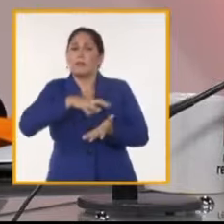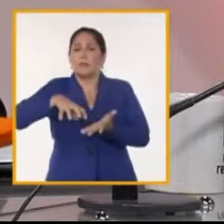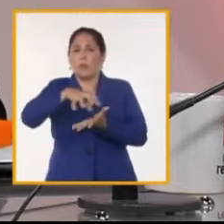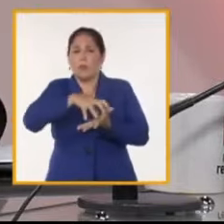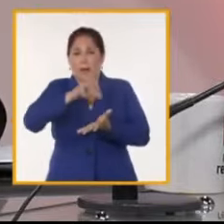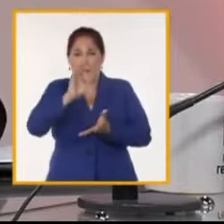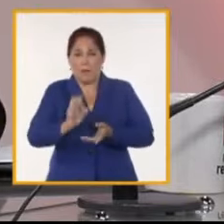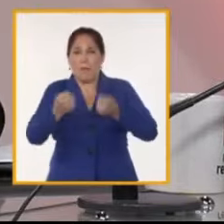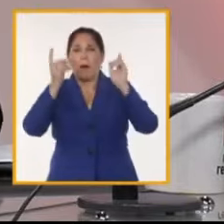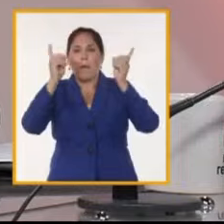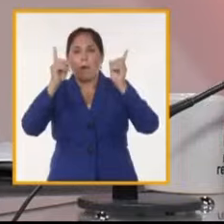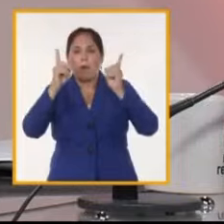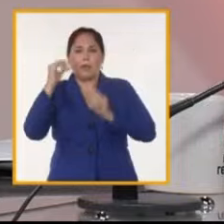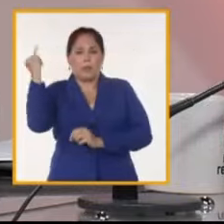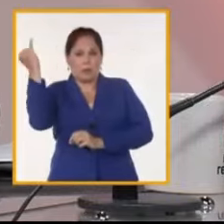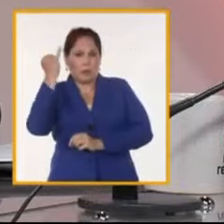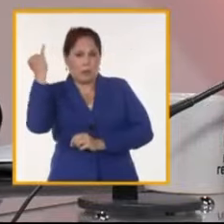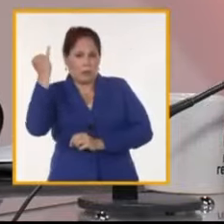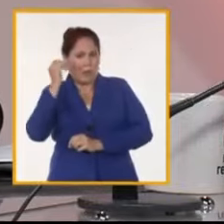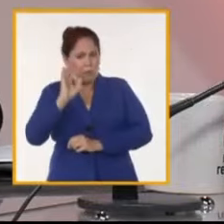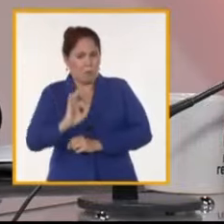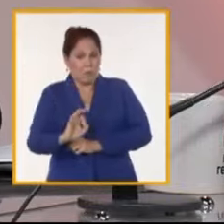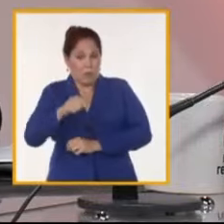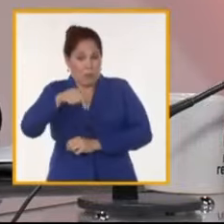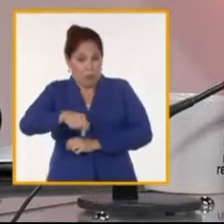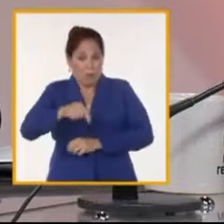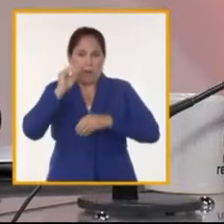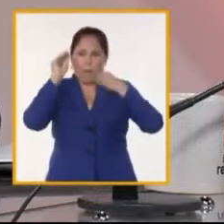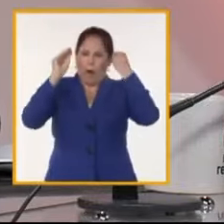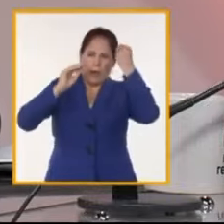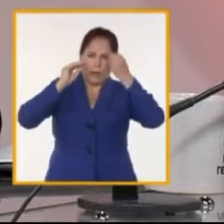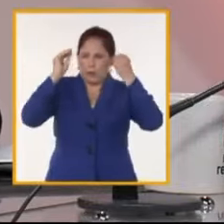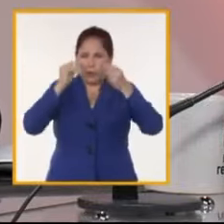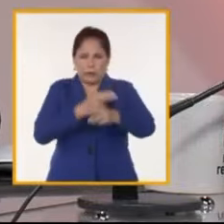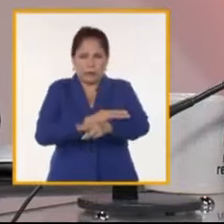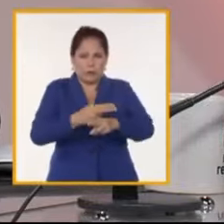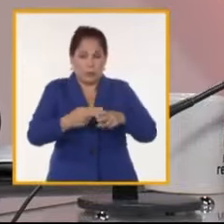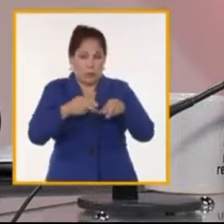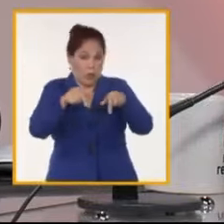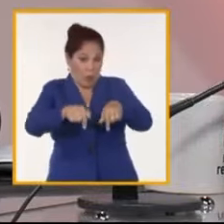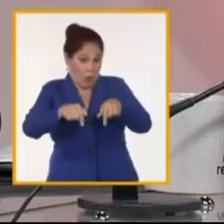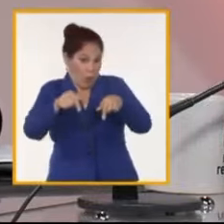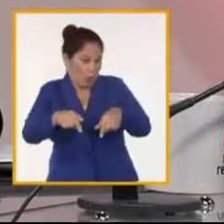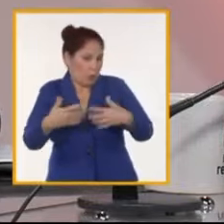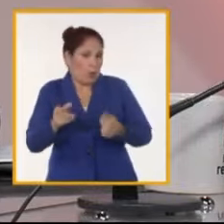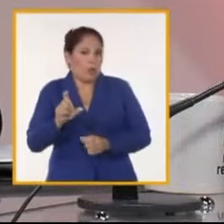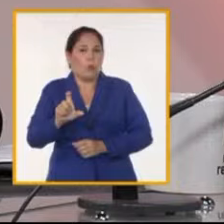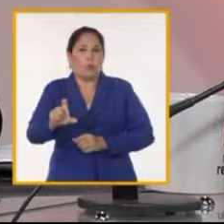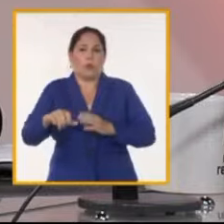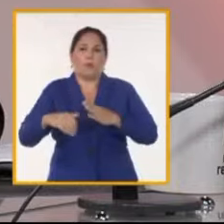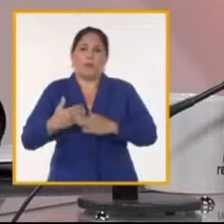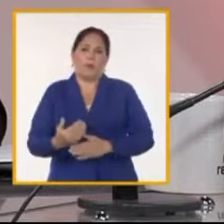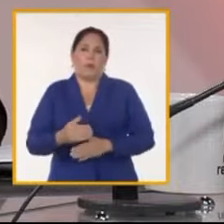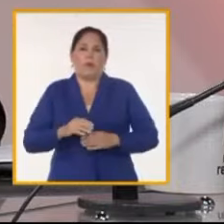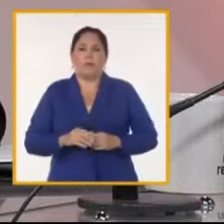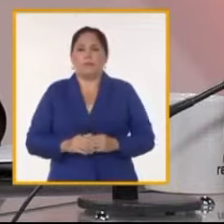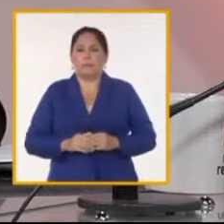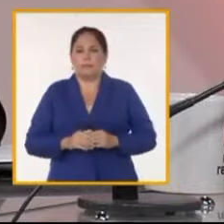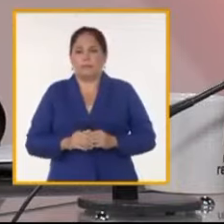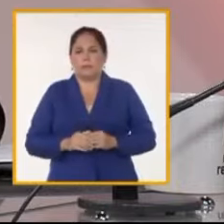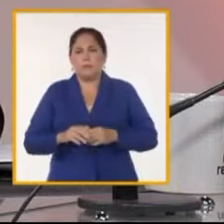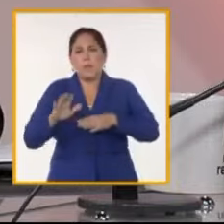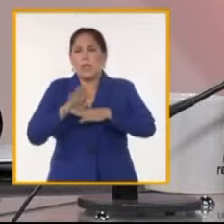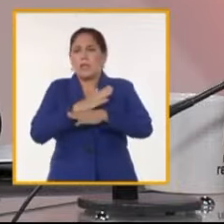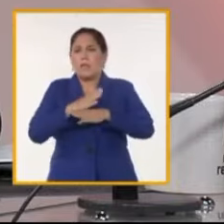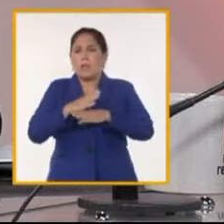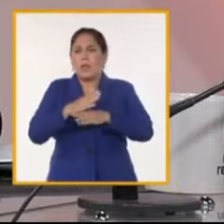de la política internacional pues estaremos analizando los acontecimientos que marcaron los Últimos Días una rápida mirada a varios de